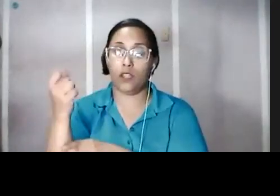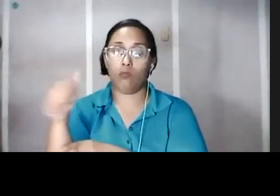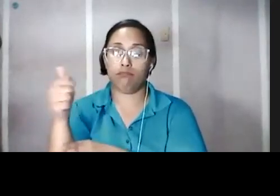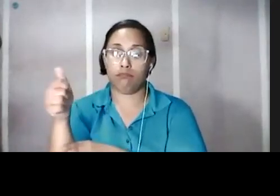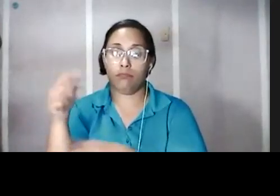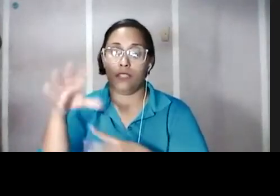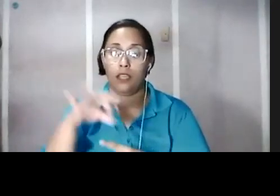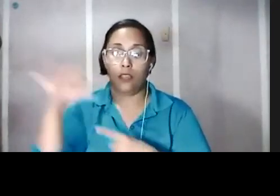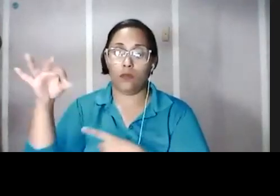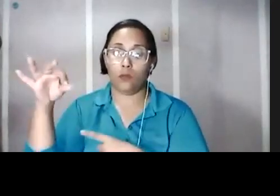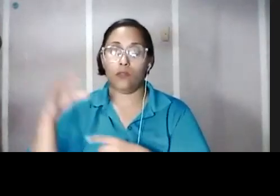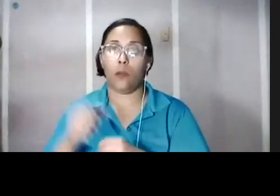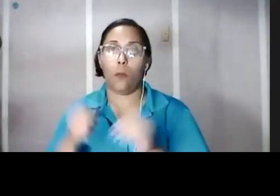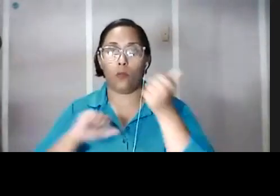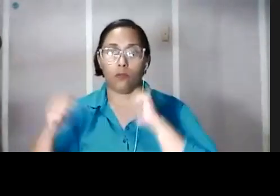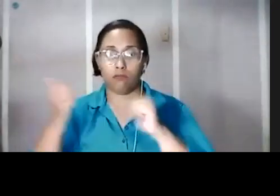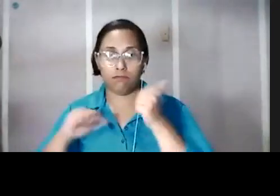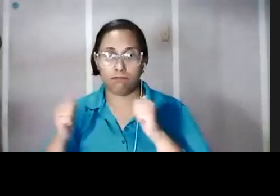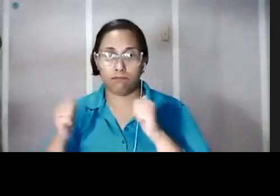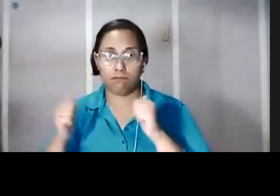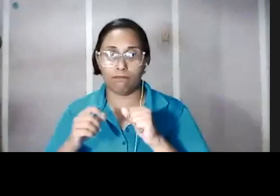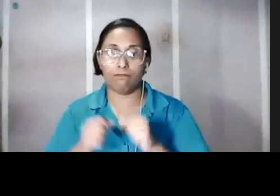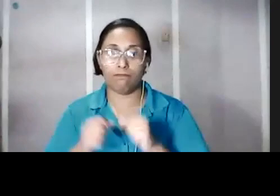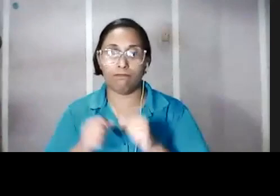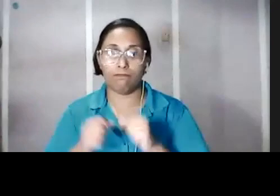una actividad sumamente